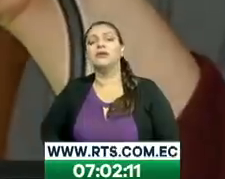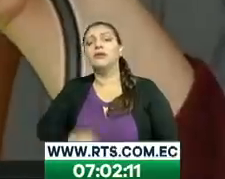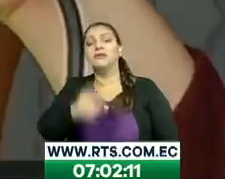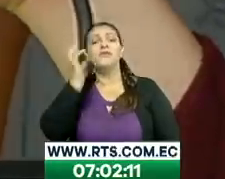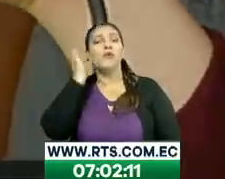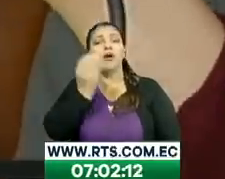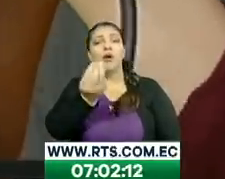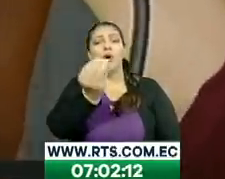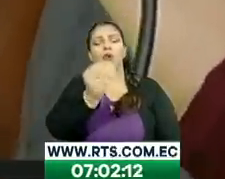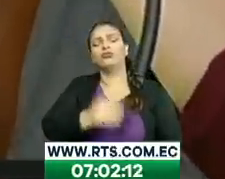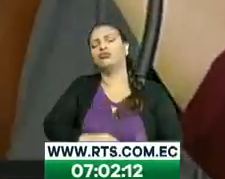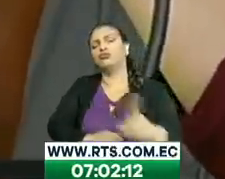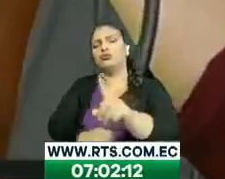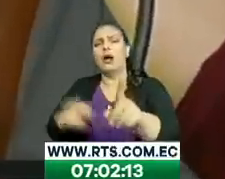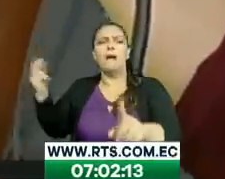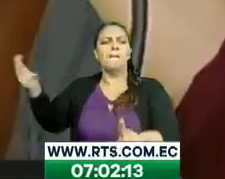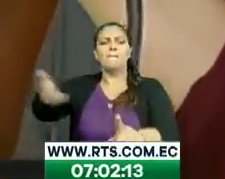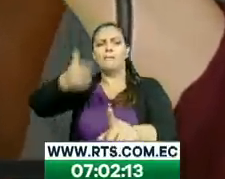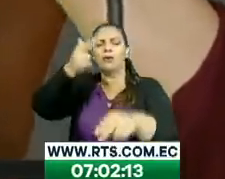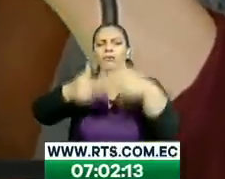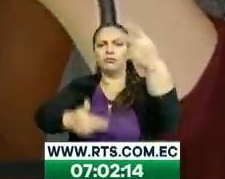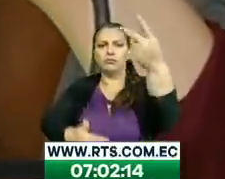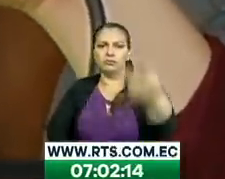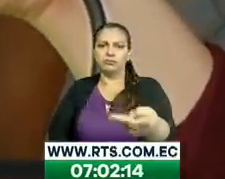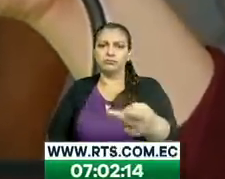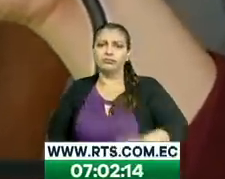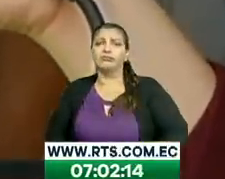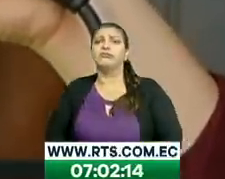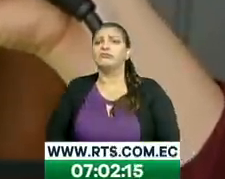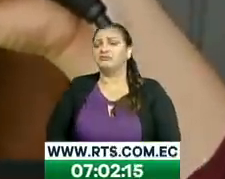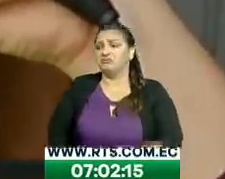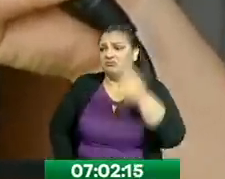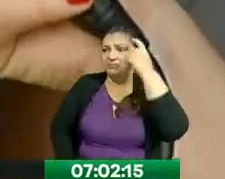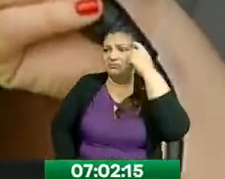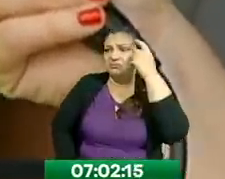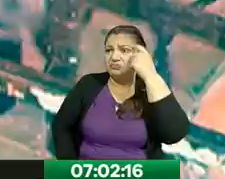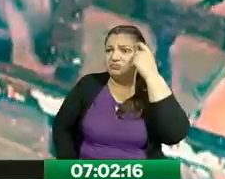respondiendo también entre bandas porque la verdad